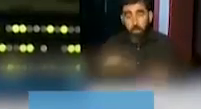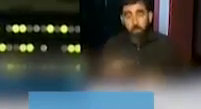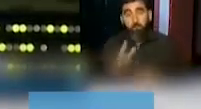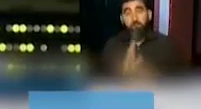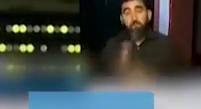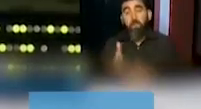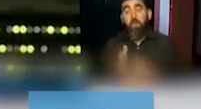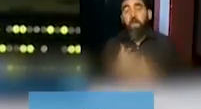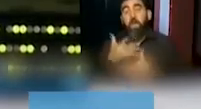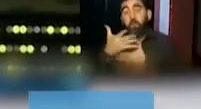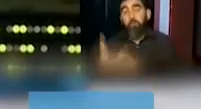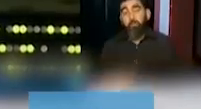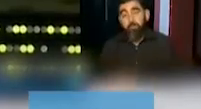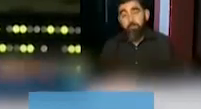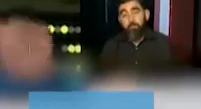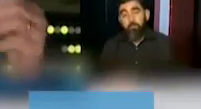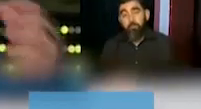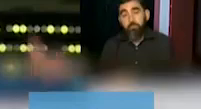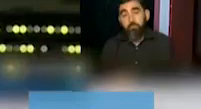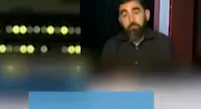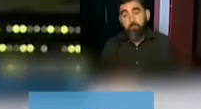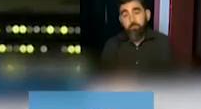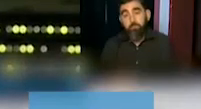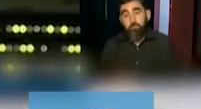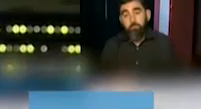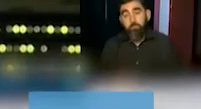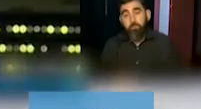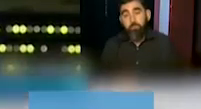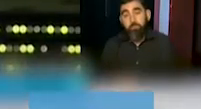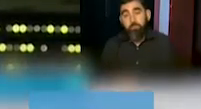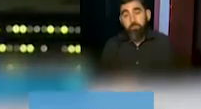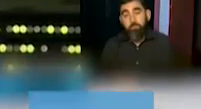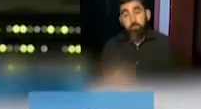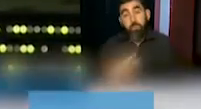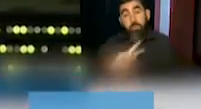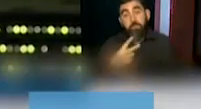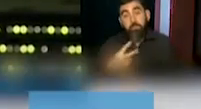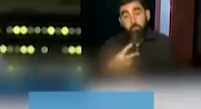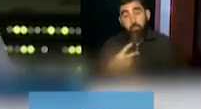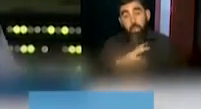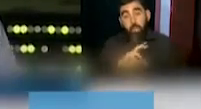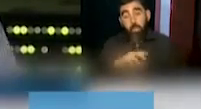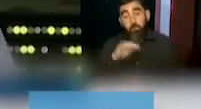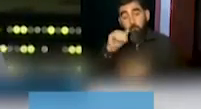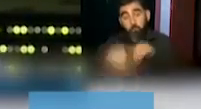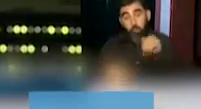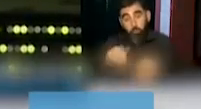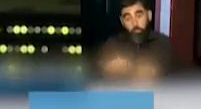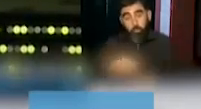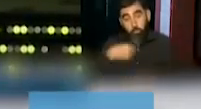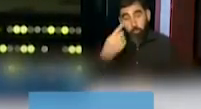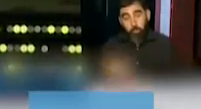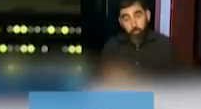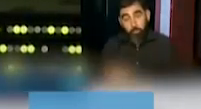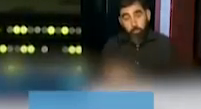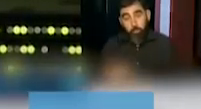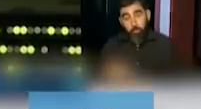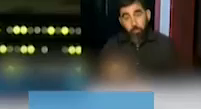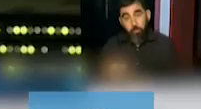etc. A mí me sorprendió, les voy a decir, cuando llega, porque llega luego de una larga